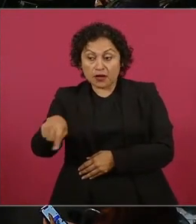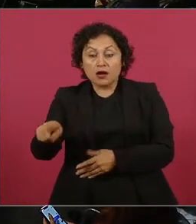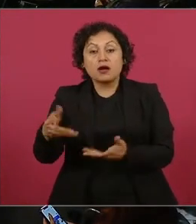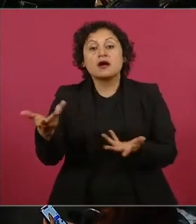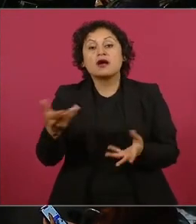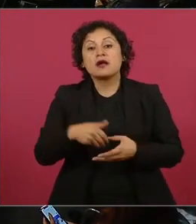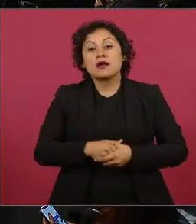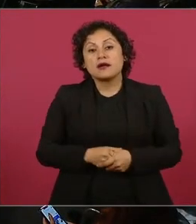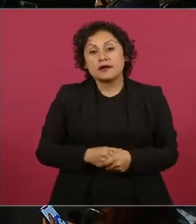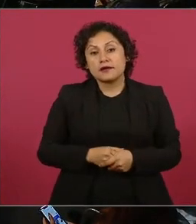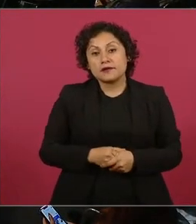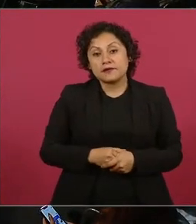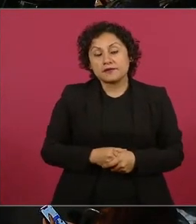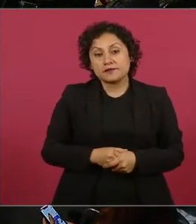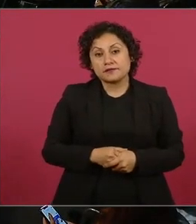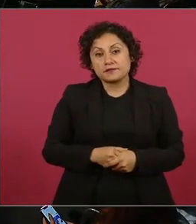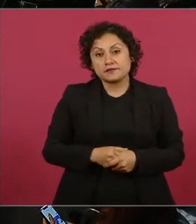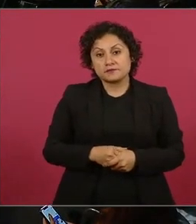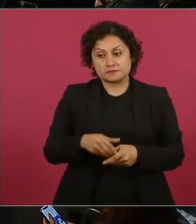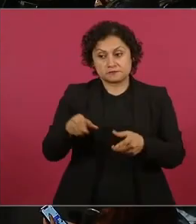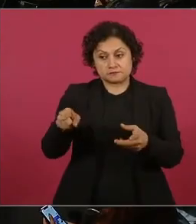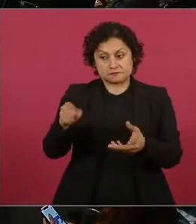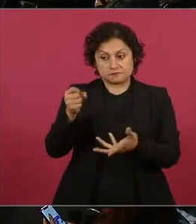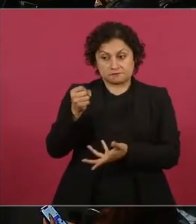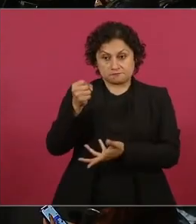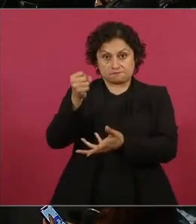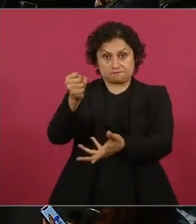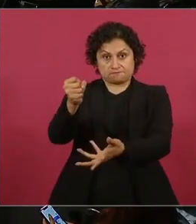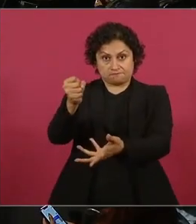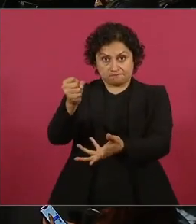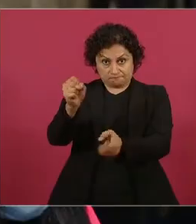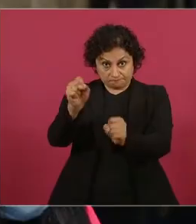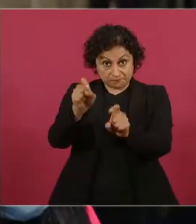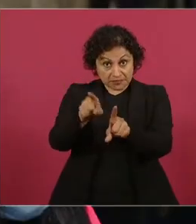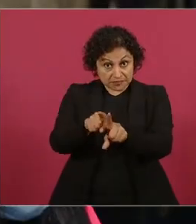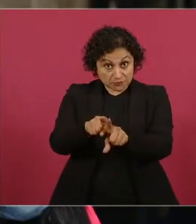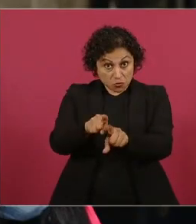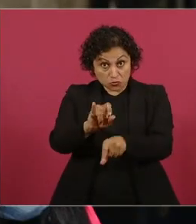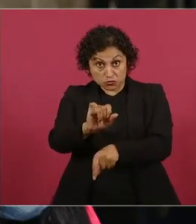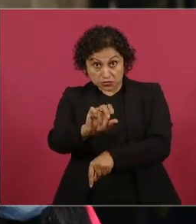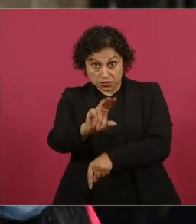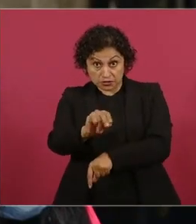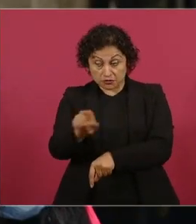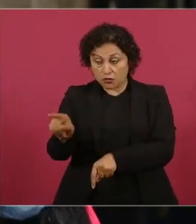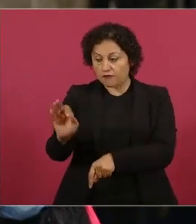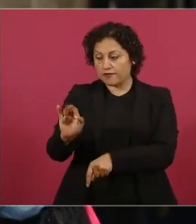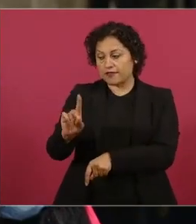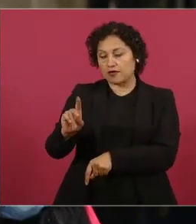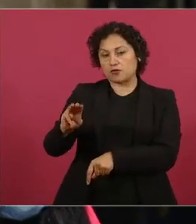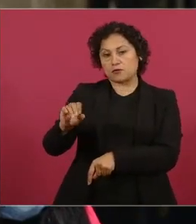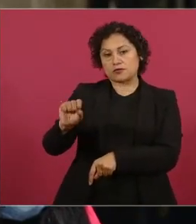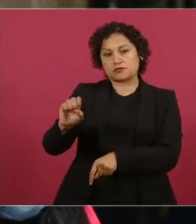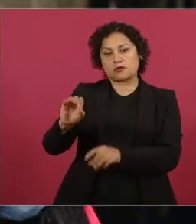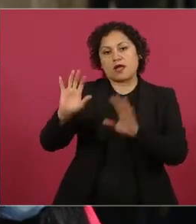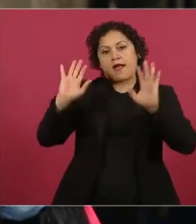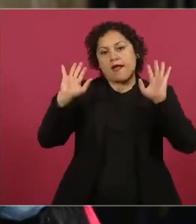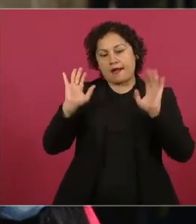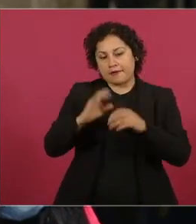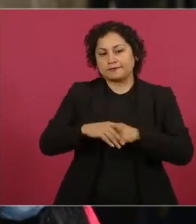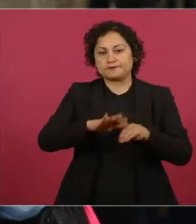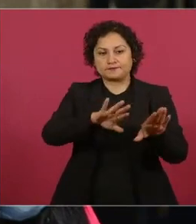menos sus fideicomisos. La pregunta que yo le quisiera hacer es si